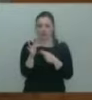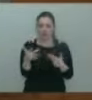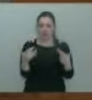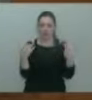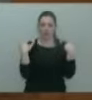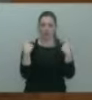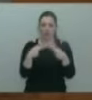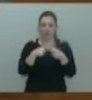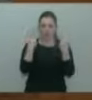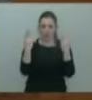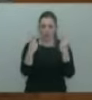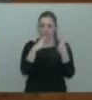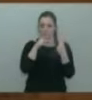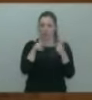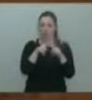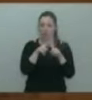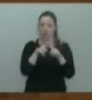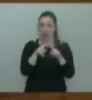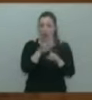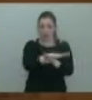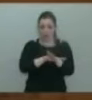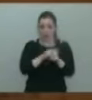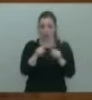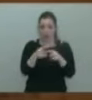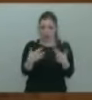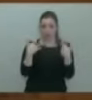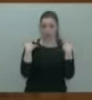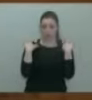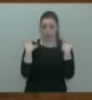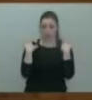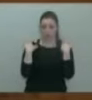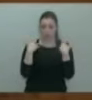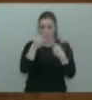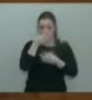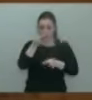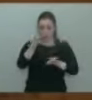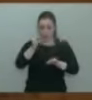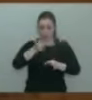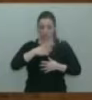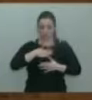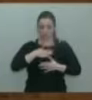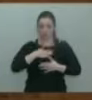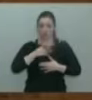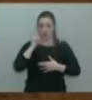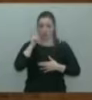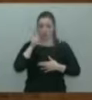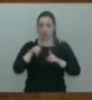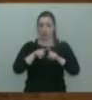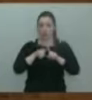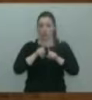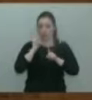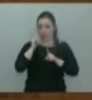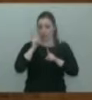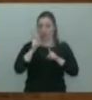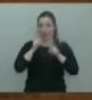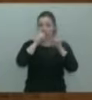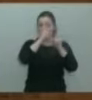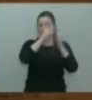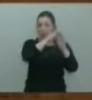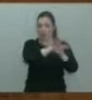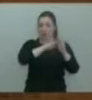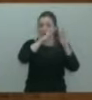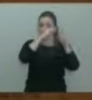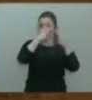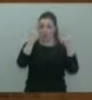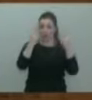públicos la Administración tiene potestades que corresponden solo a la Administración pública y, ya digo, se crea un ente intermedio entre